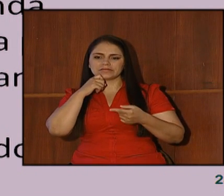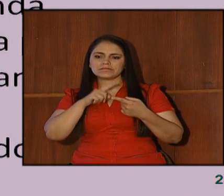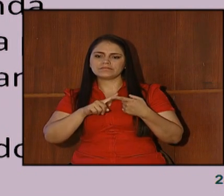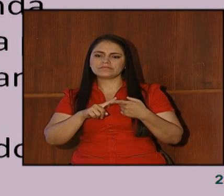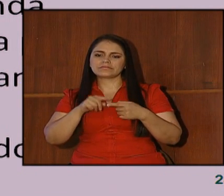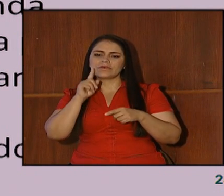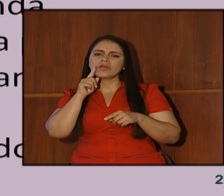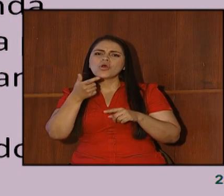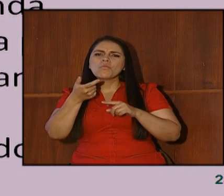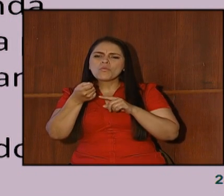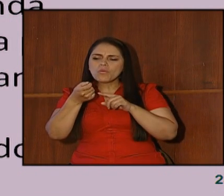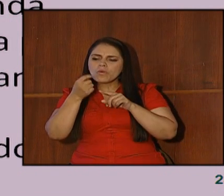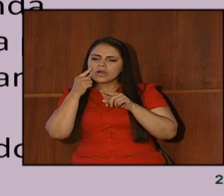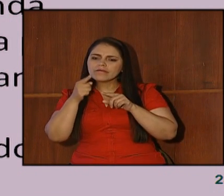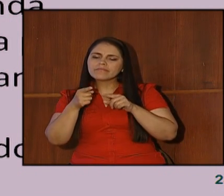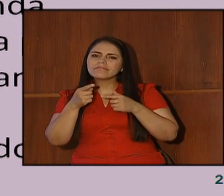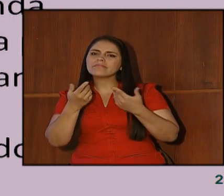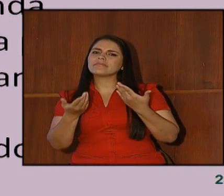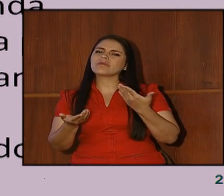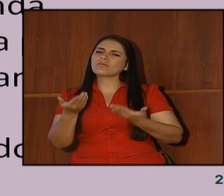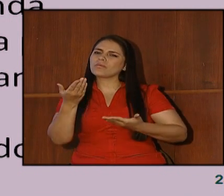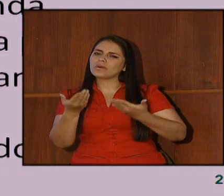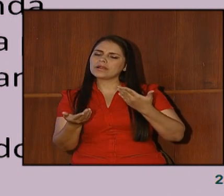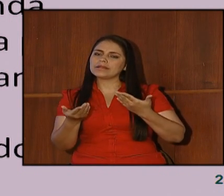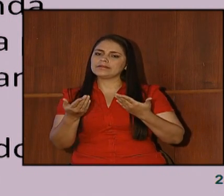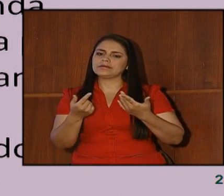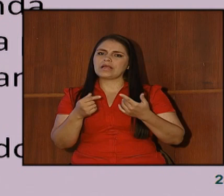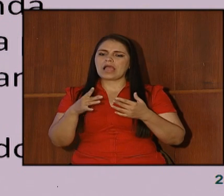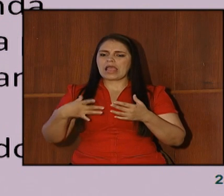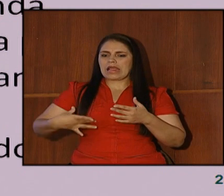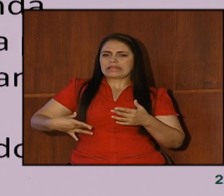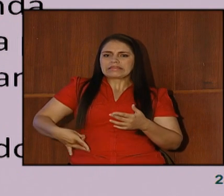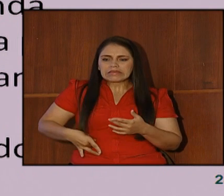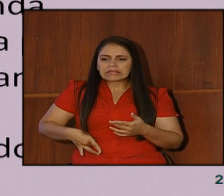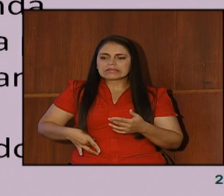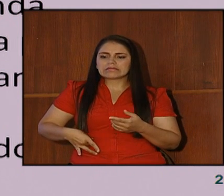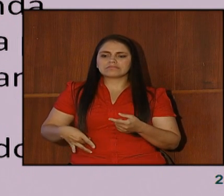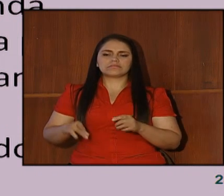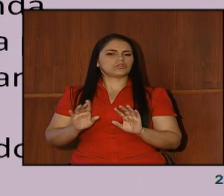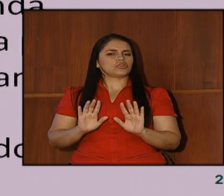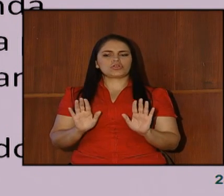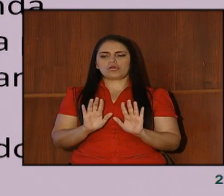botoncito hay que estarlo girando para evitar que se adhiera